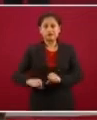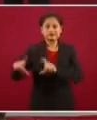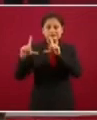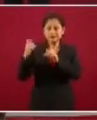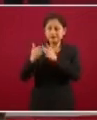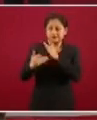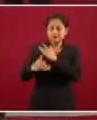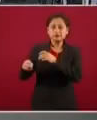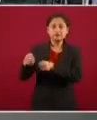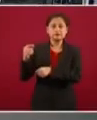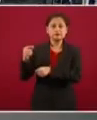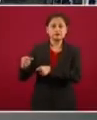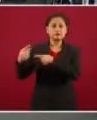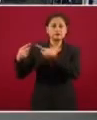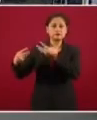económicas.